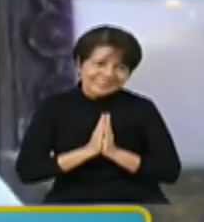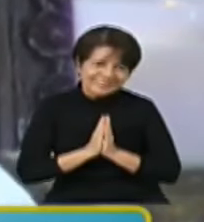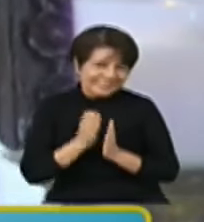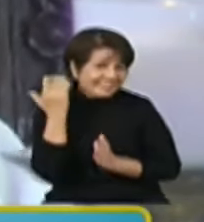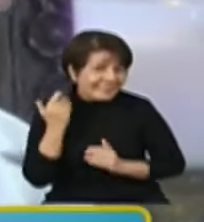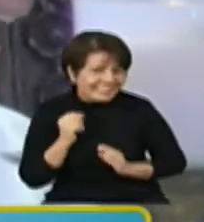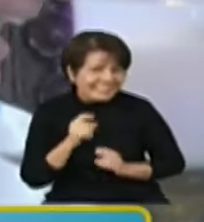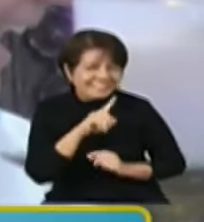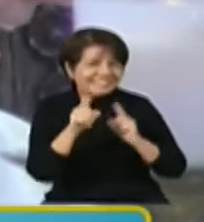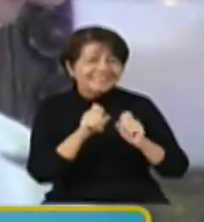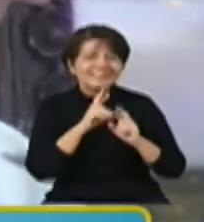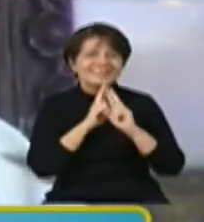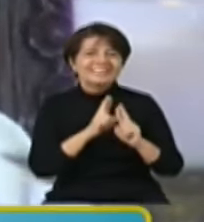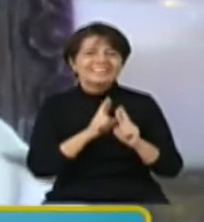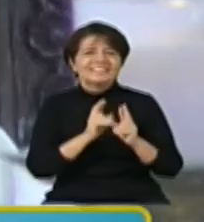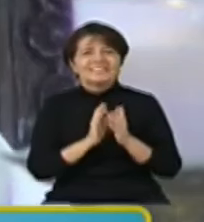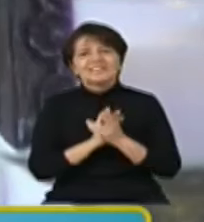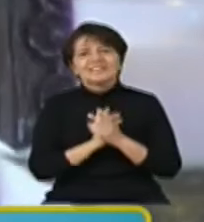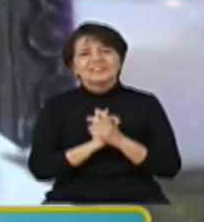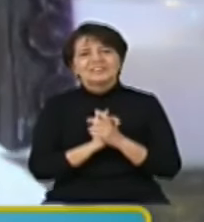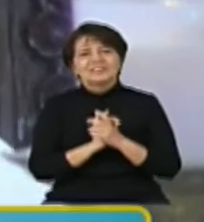Fácil la pregunta.